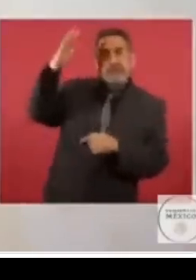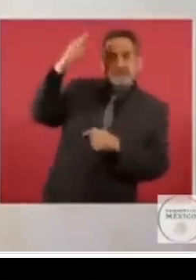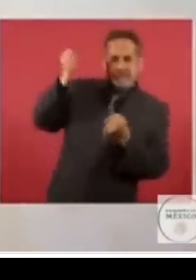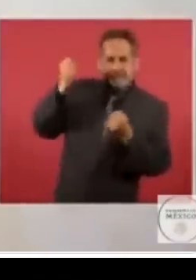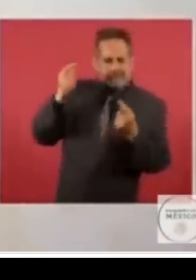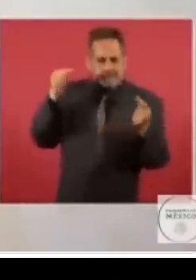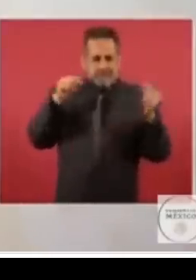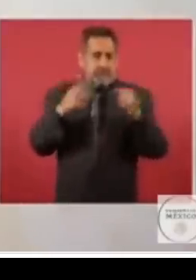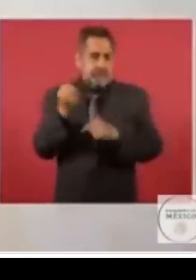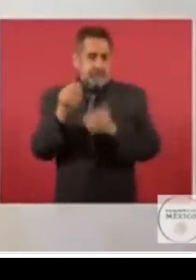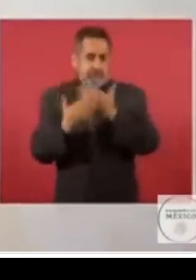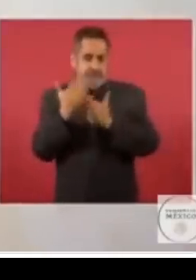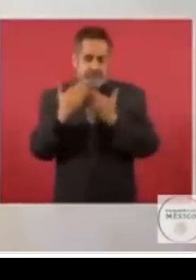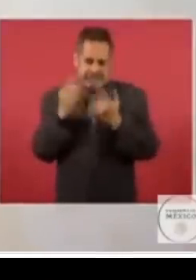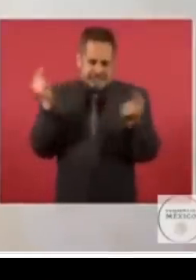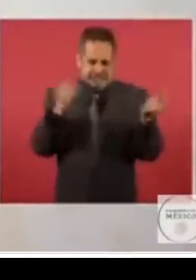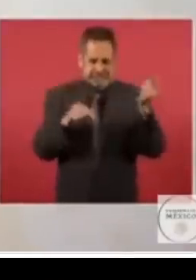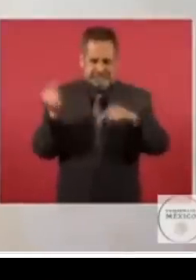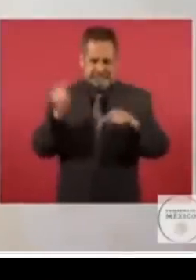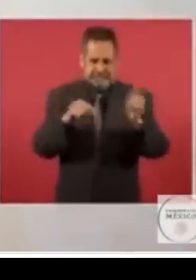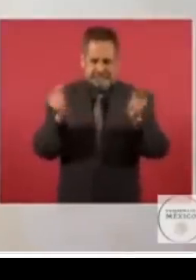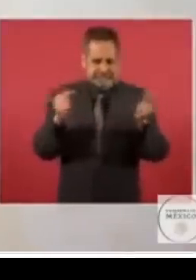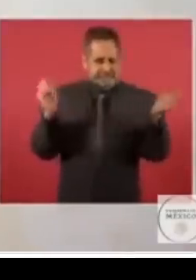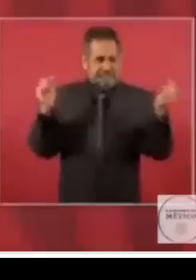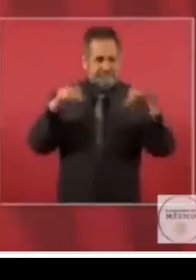sol este